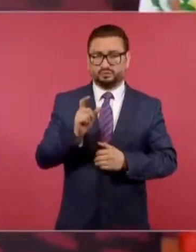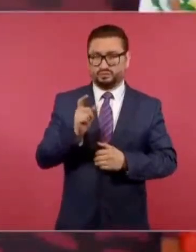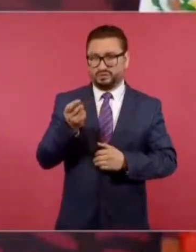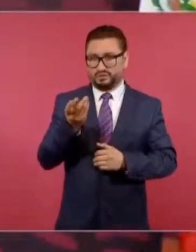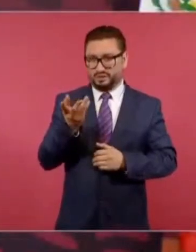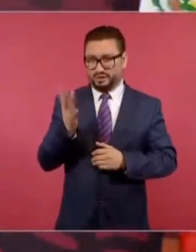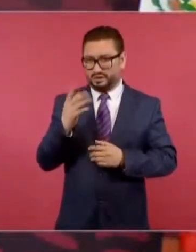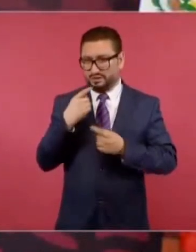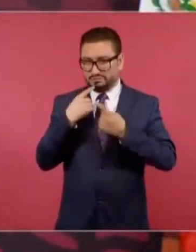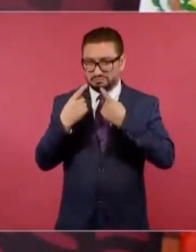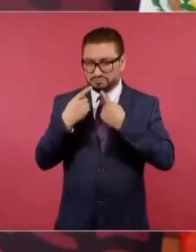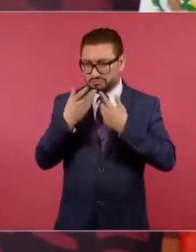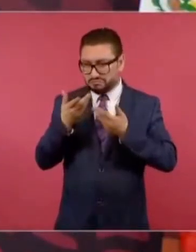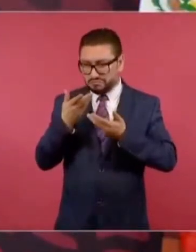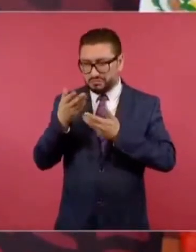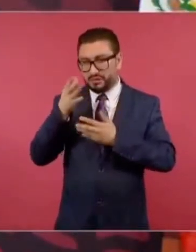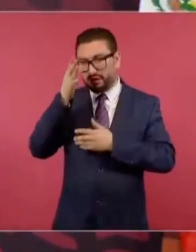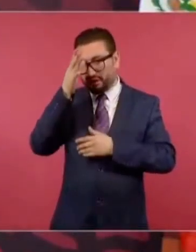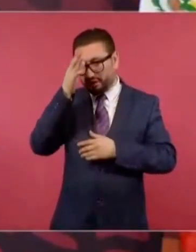que también